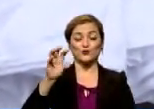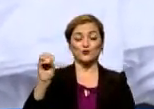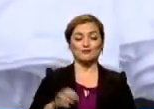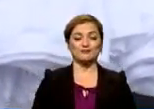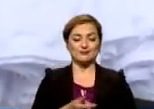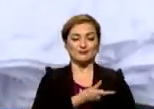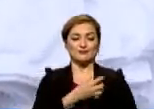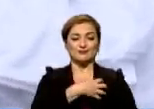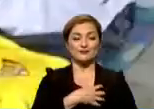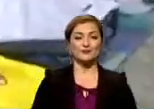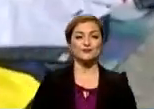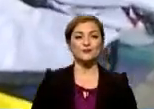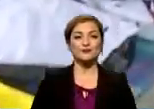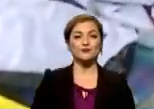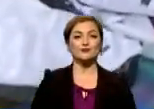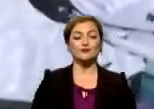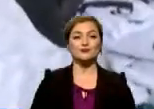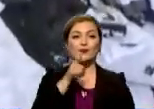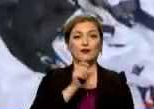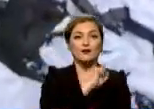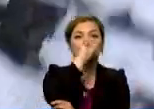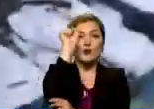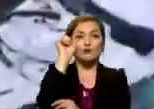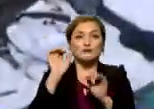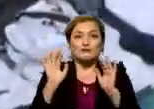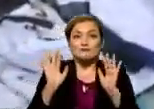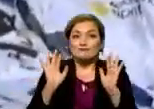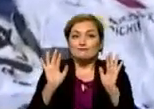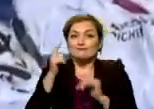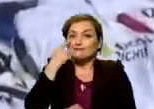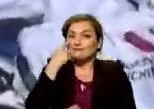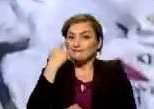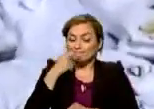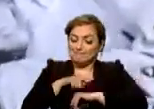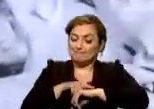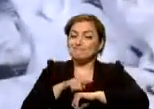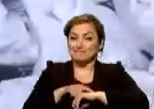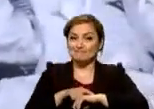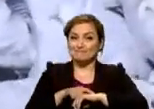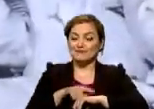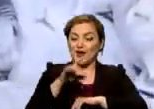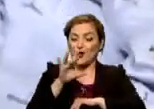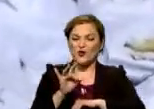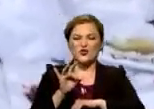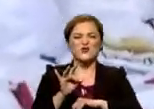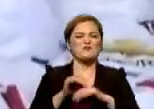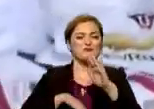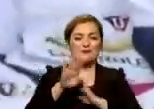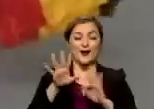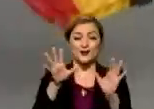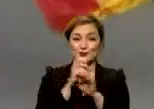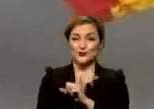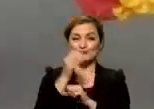Universitaria y Barcelona. ¿Quién será el campeón? Lo sabremos pasadas las 22:00. Esta